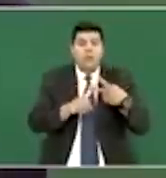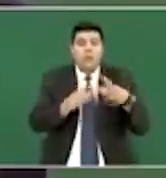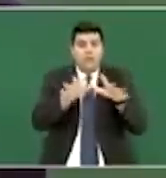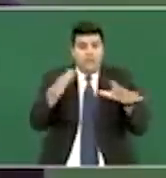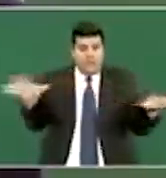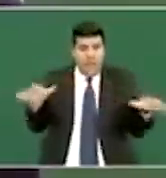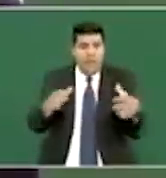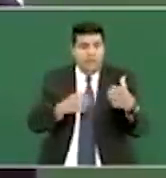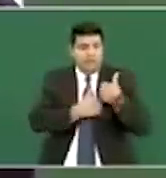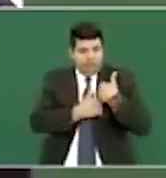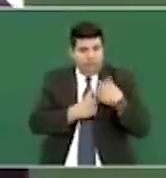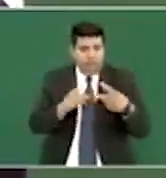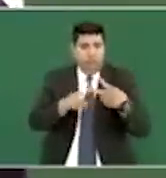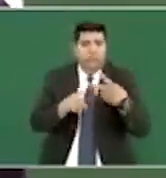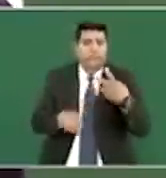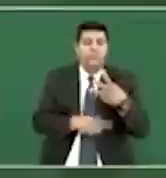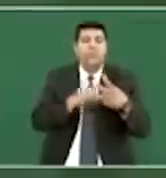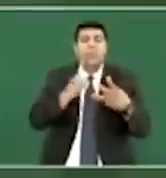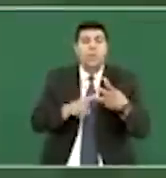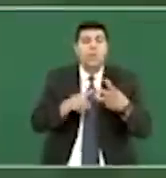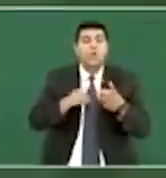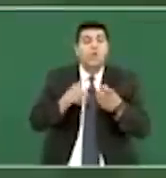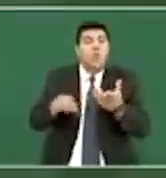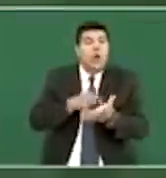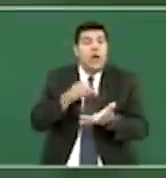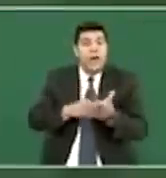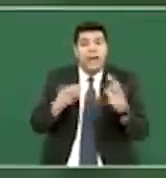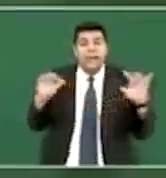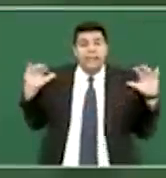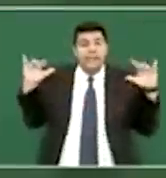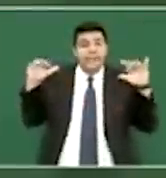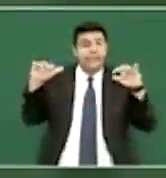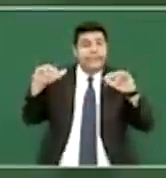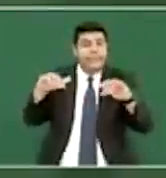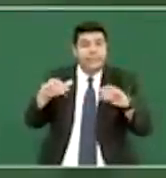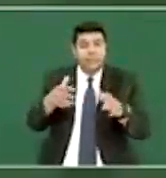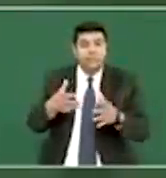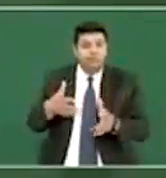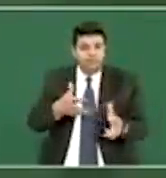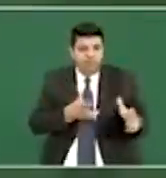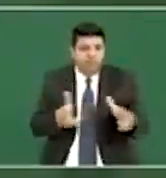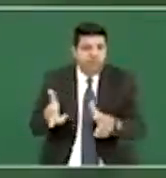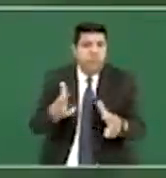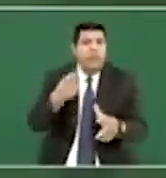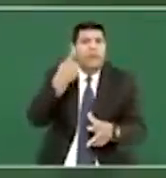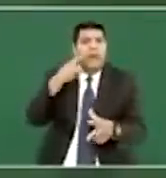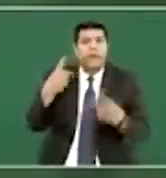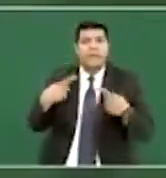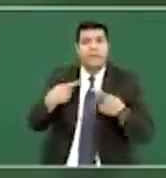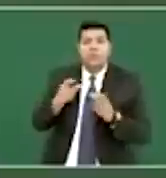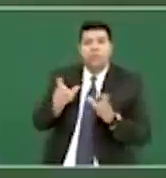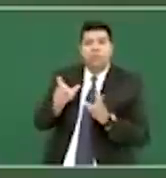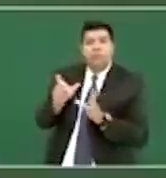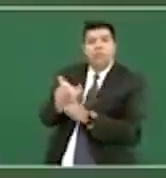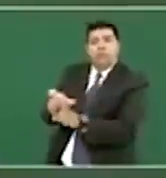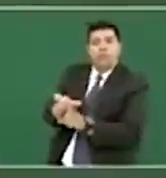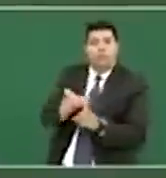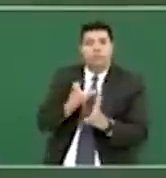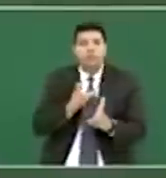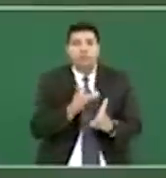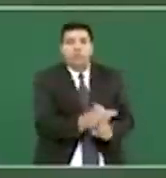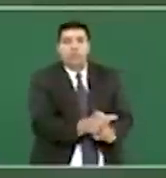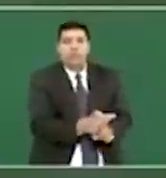para actuar en el territorio donde está la gente y proteger a los ciudadanos